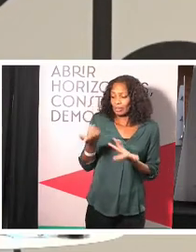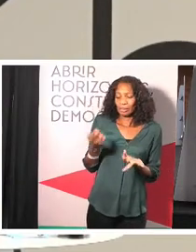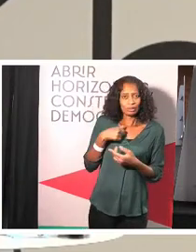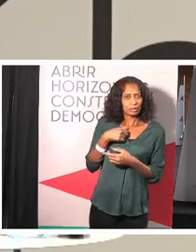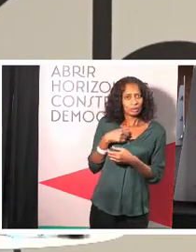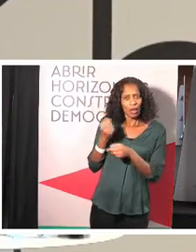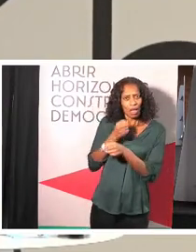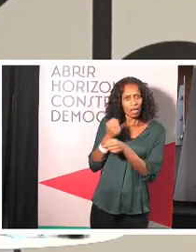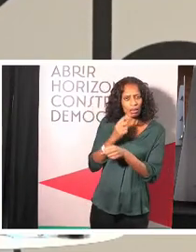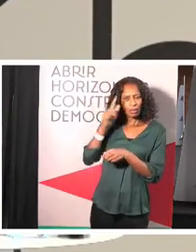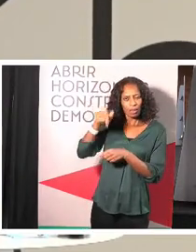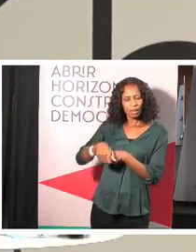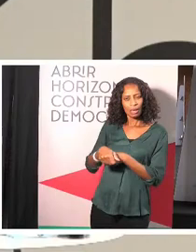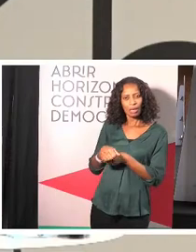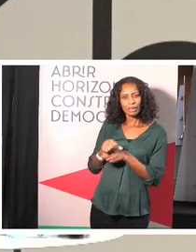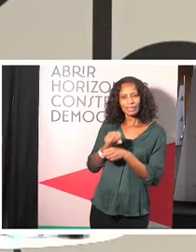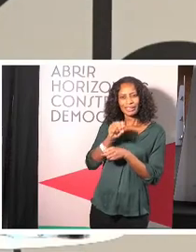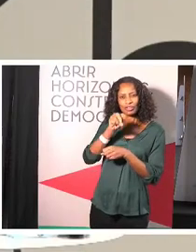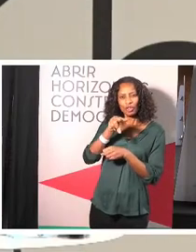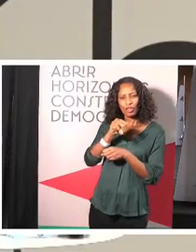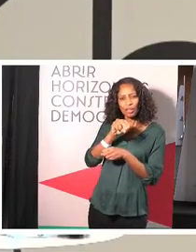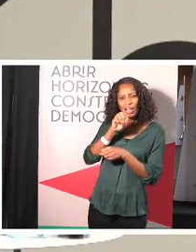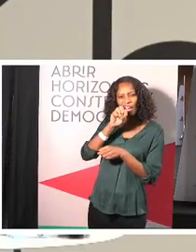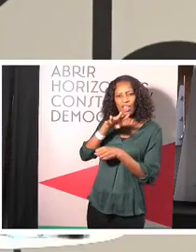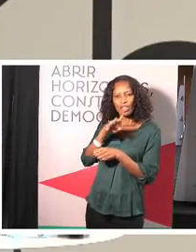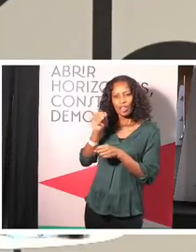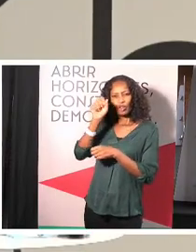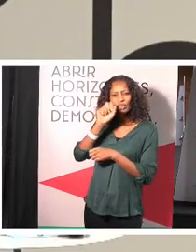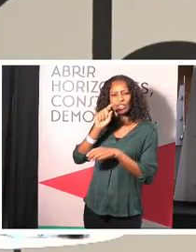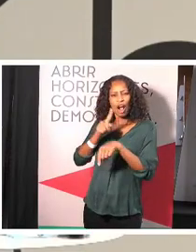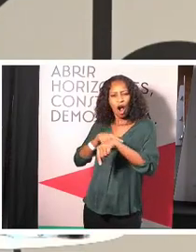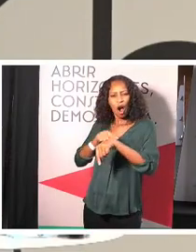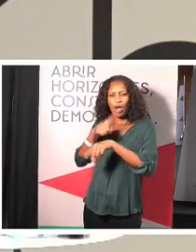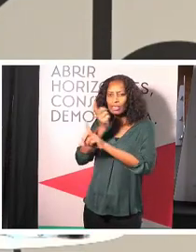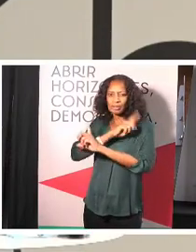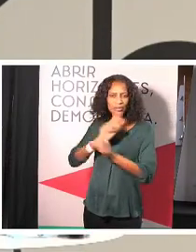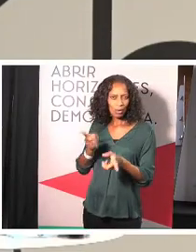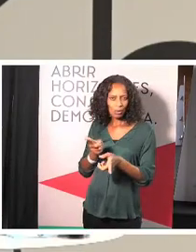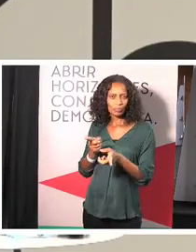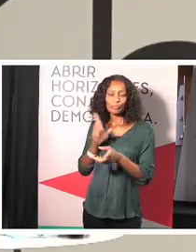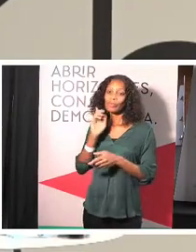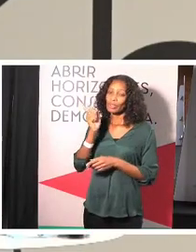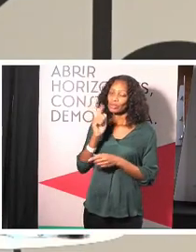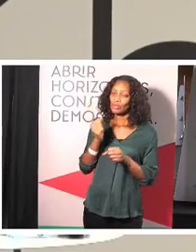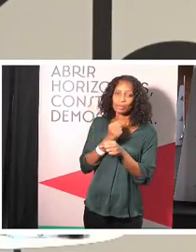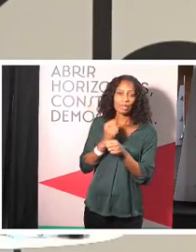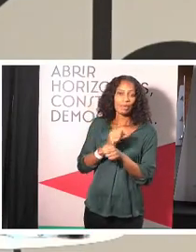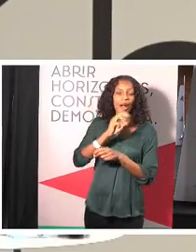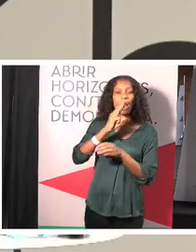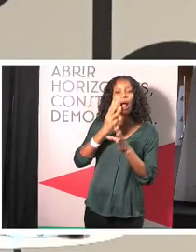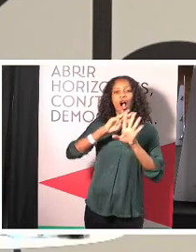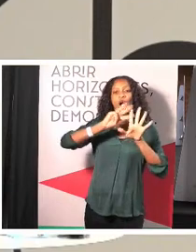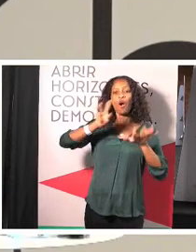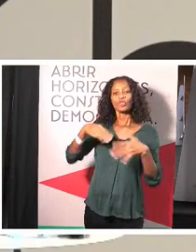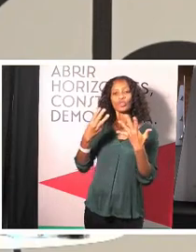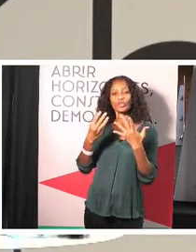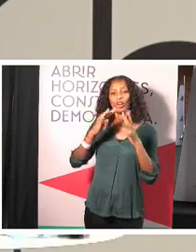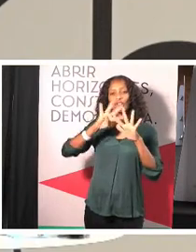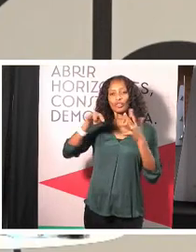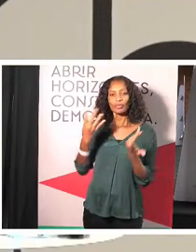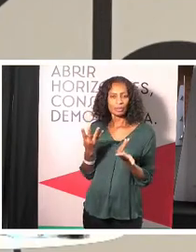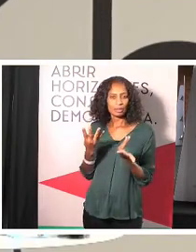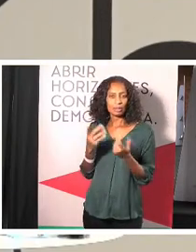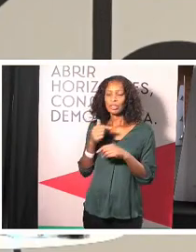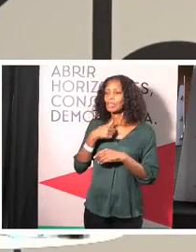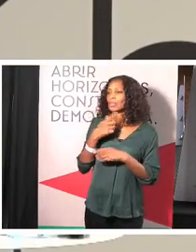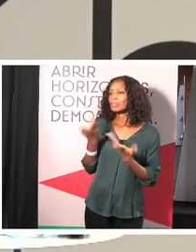horas, voy a trabajar solo 10 horas o voy a trabajar 9 horas o voy a trabajar 8 horas y no estoy dispuesto a trabajar sin vacaciones o no